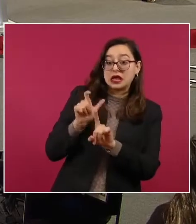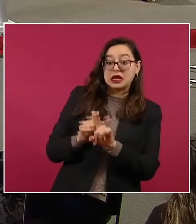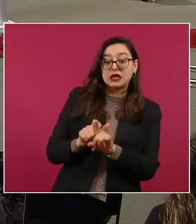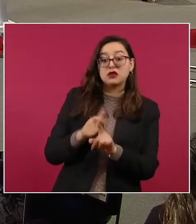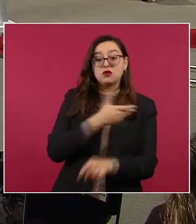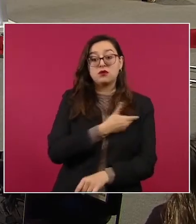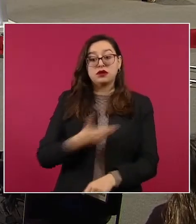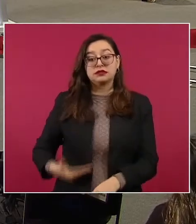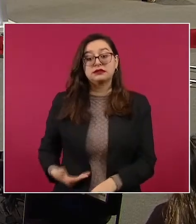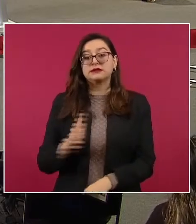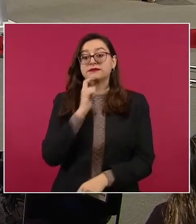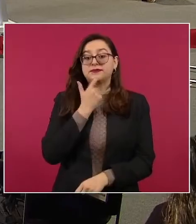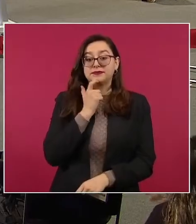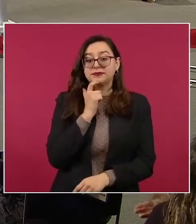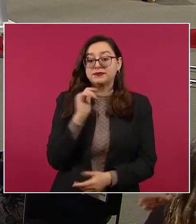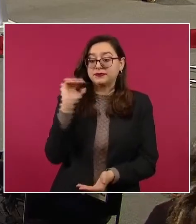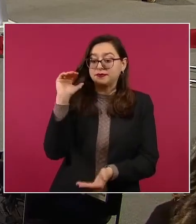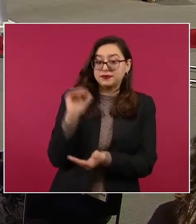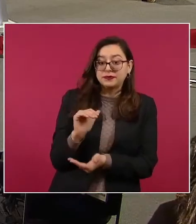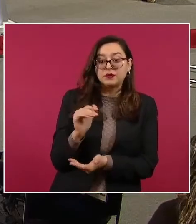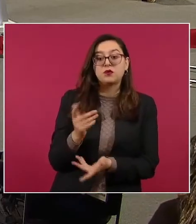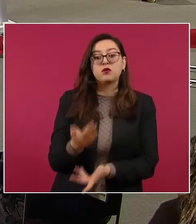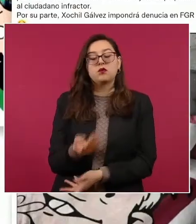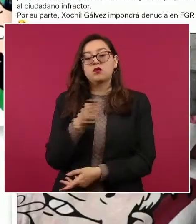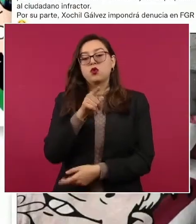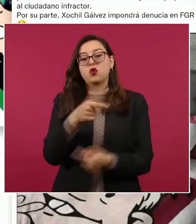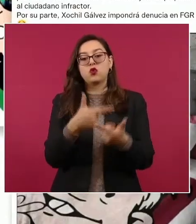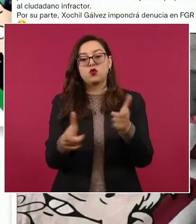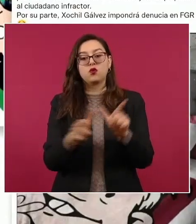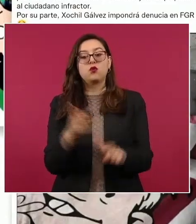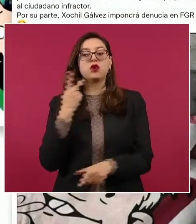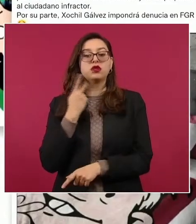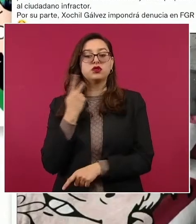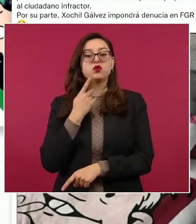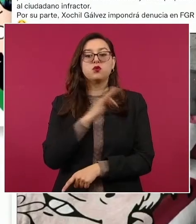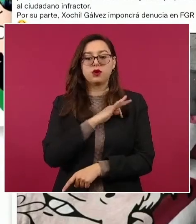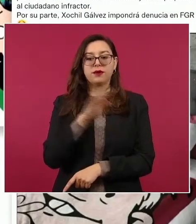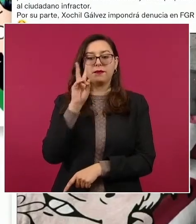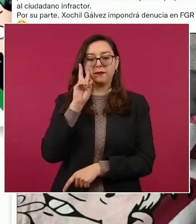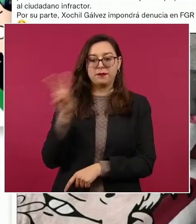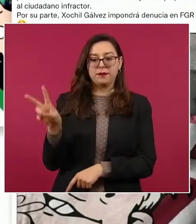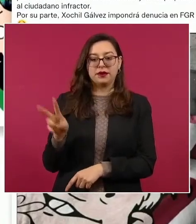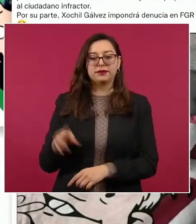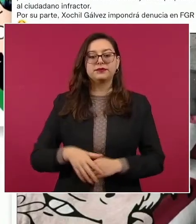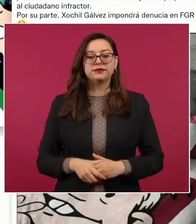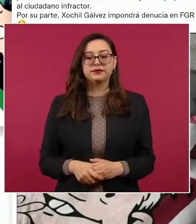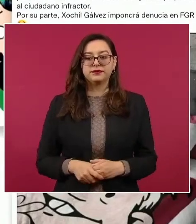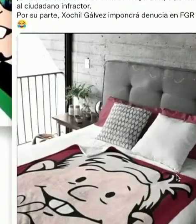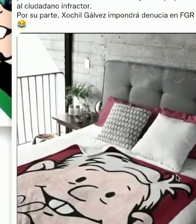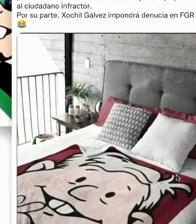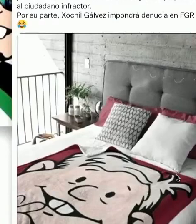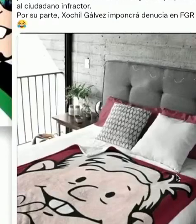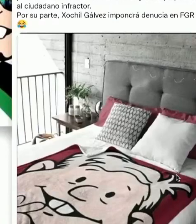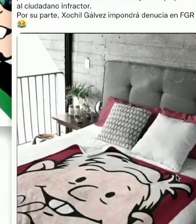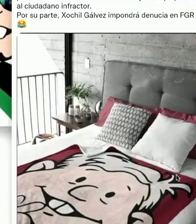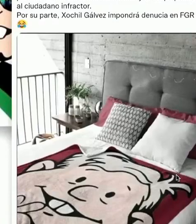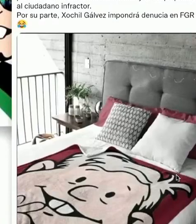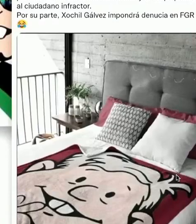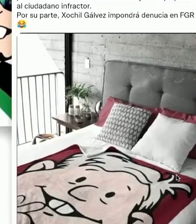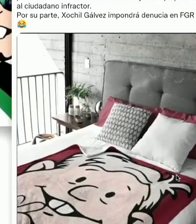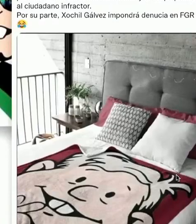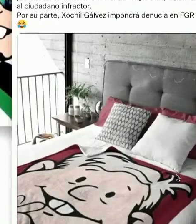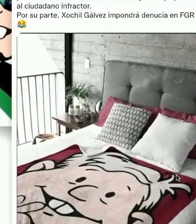presidente López Obrador para los partidos políticos que la utilicen como propaganda electoral por